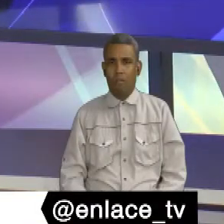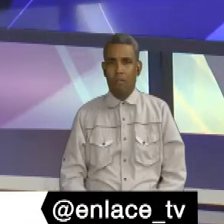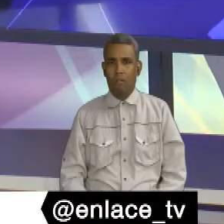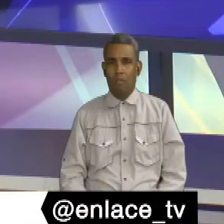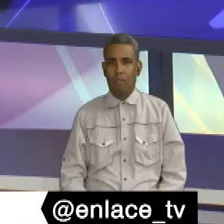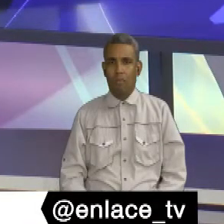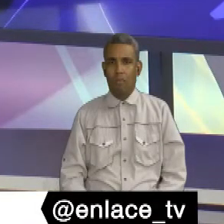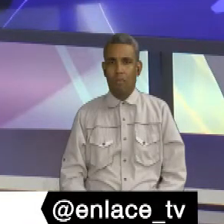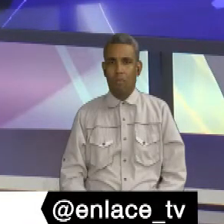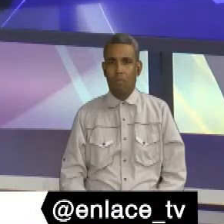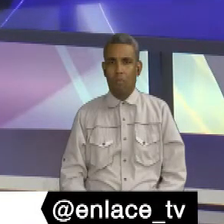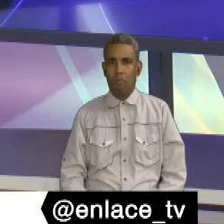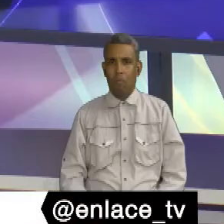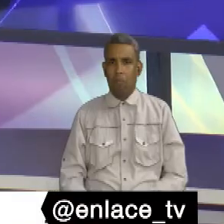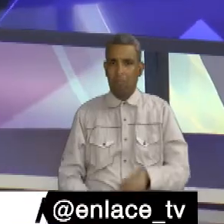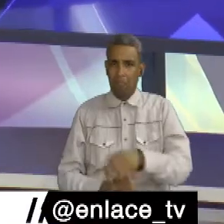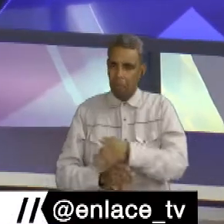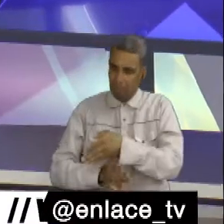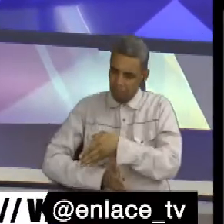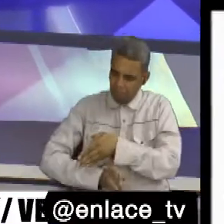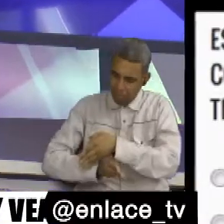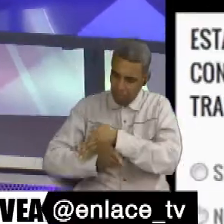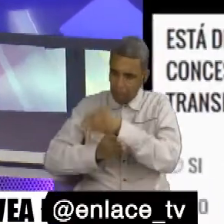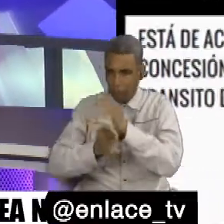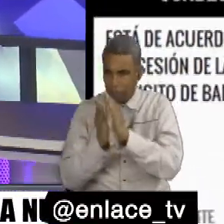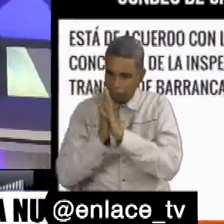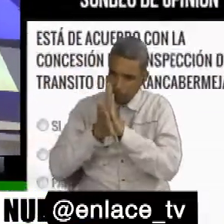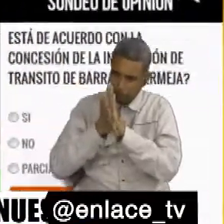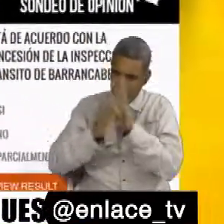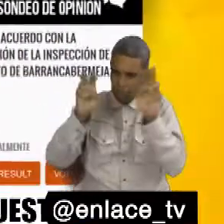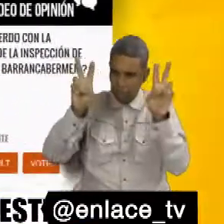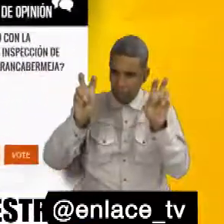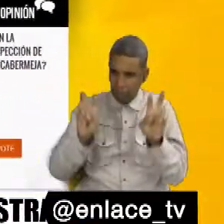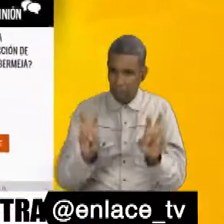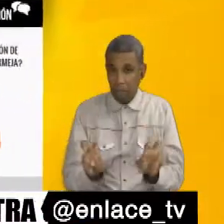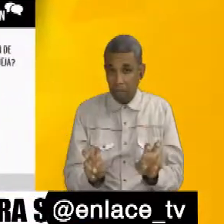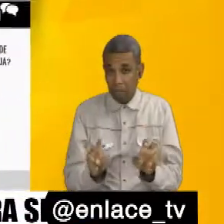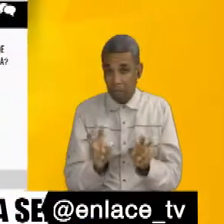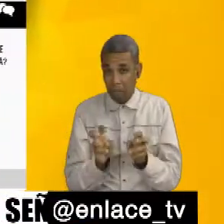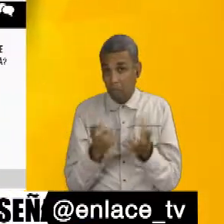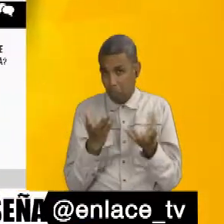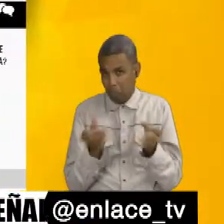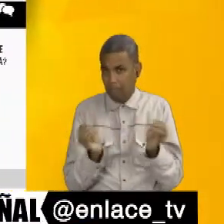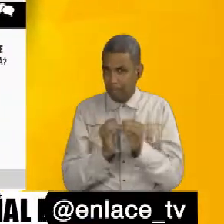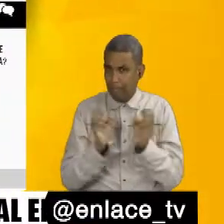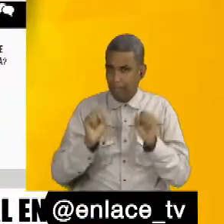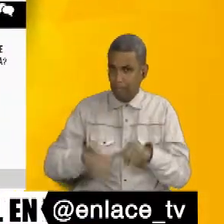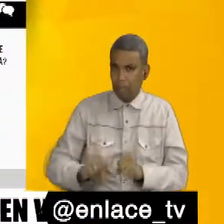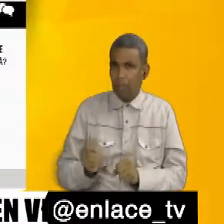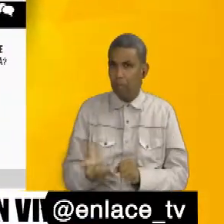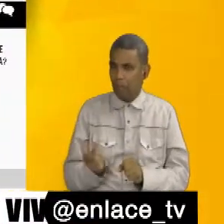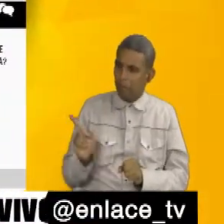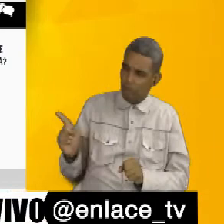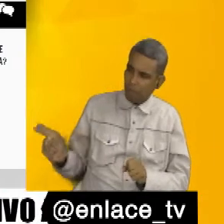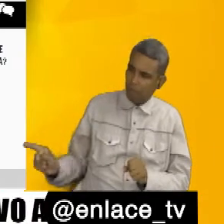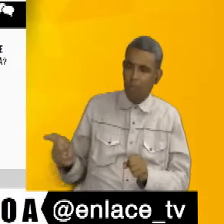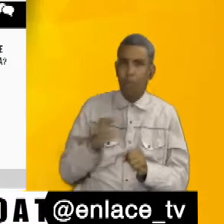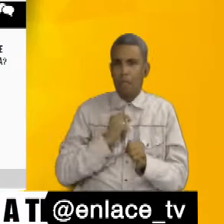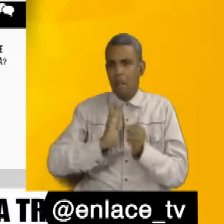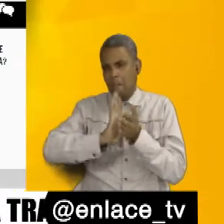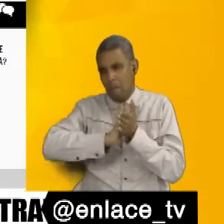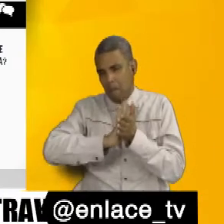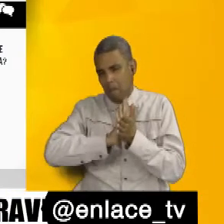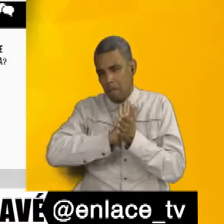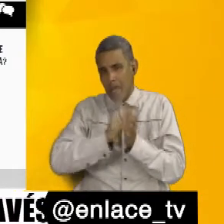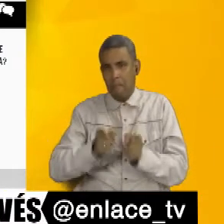llevando a nuestra comunidad el acontecer de la ciudad y de la región. Estas y otras informaciones de Enlace Noticias las pueden hallar en nuestra página web